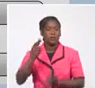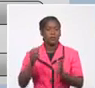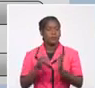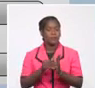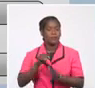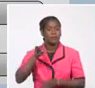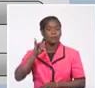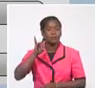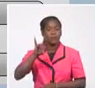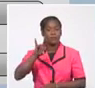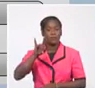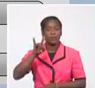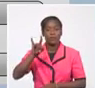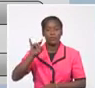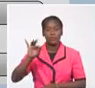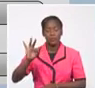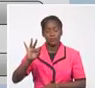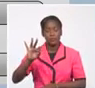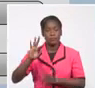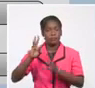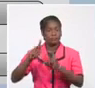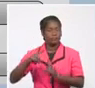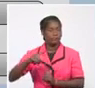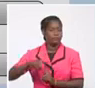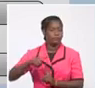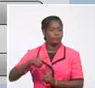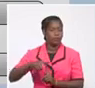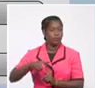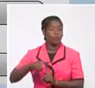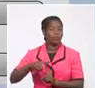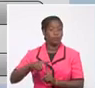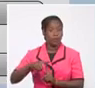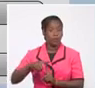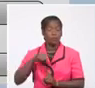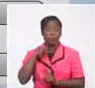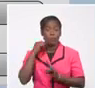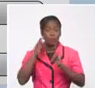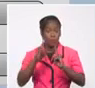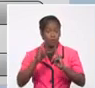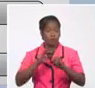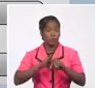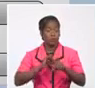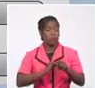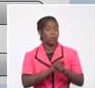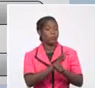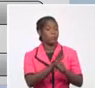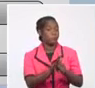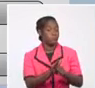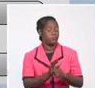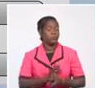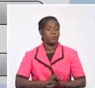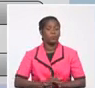3.998, para un acumulado de personas que han perdido la vida con esta enfermedad de